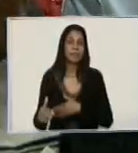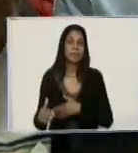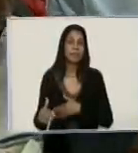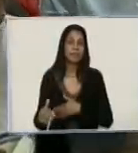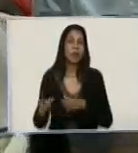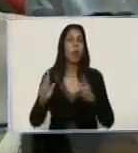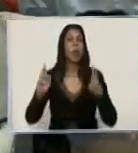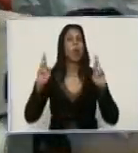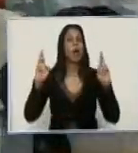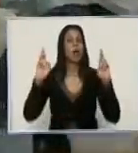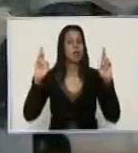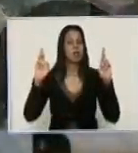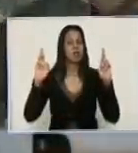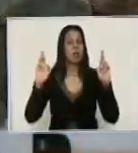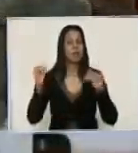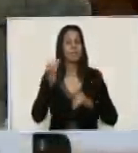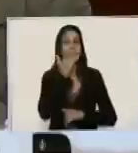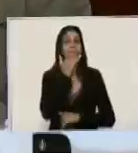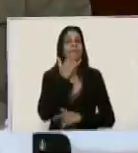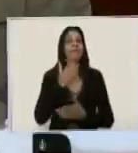Ojalá no cometan la locura